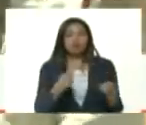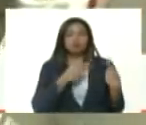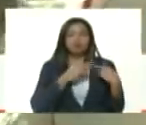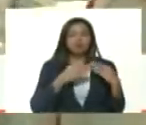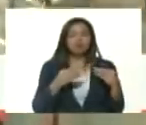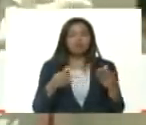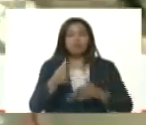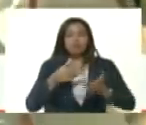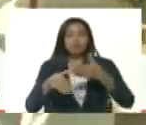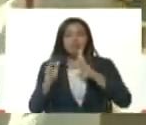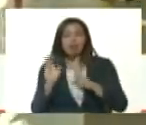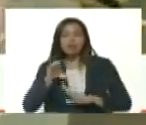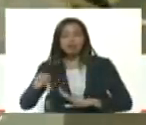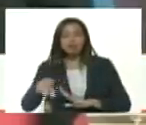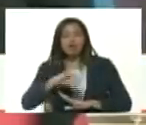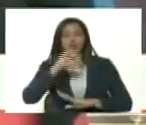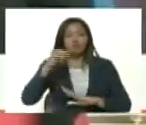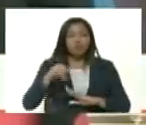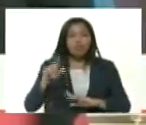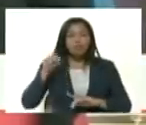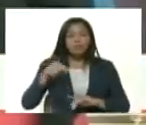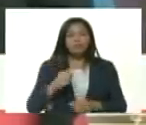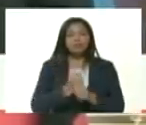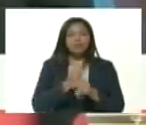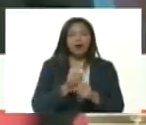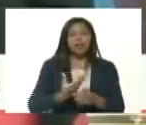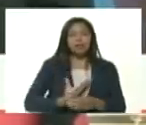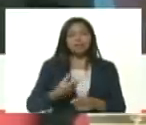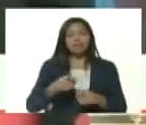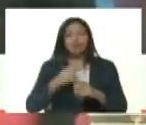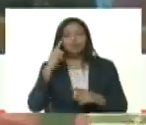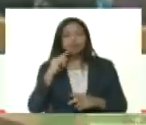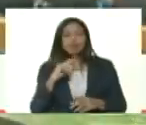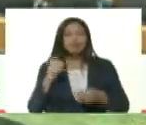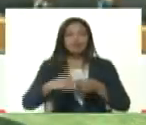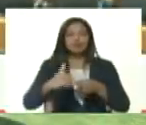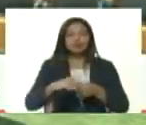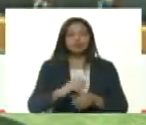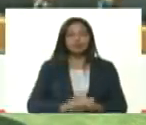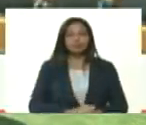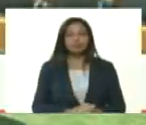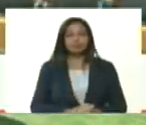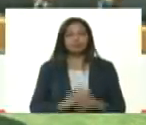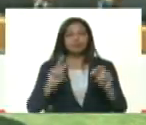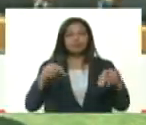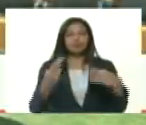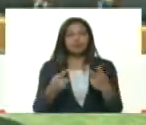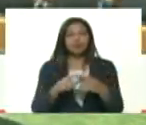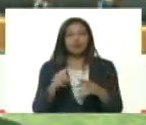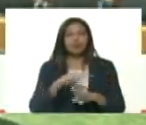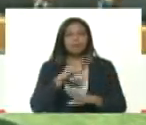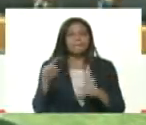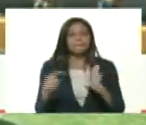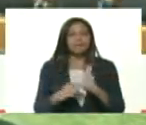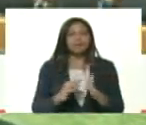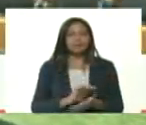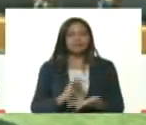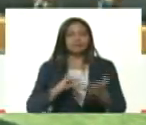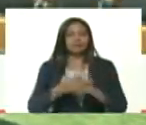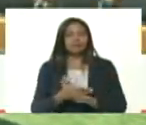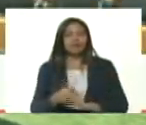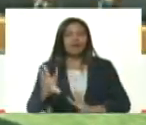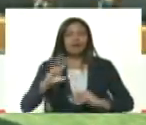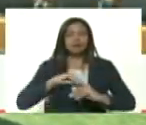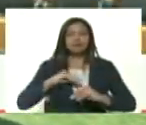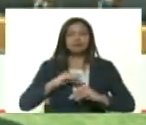de Infraestructura del Estado y, por supuesto, del trabajo de la Alcaldía Bolivariana de Maracaibo, se ha rehabilitado completamente. Estamos hablando del